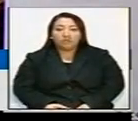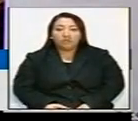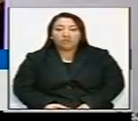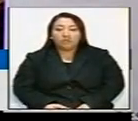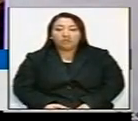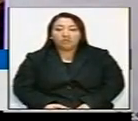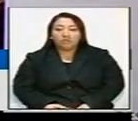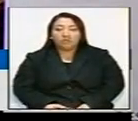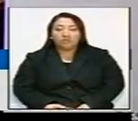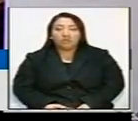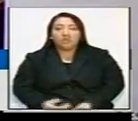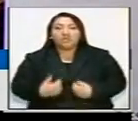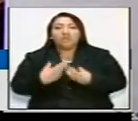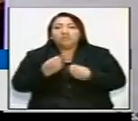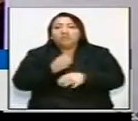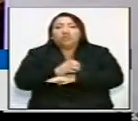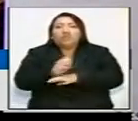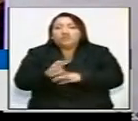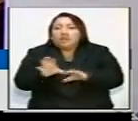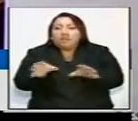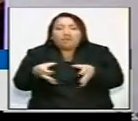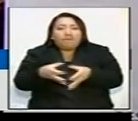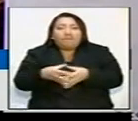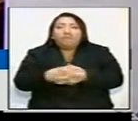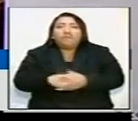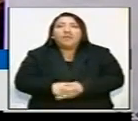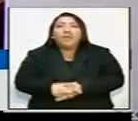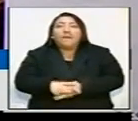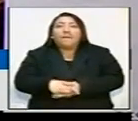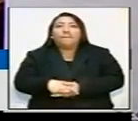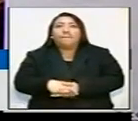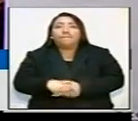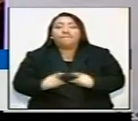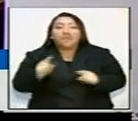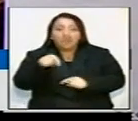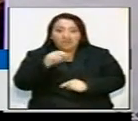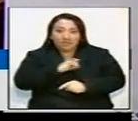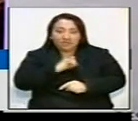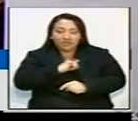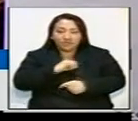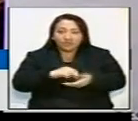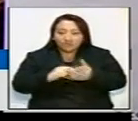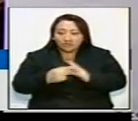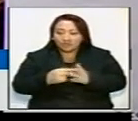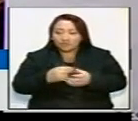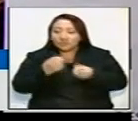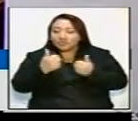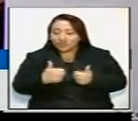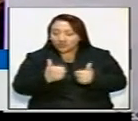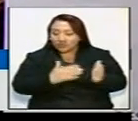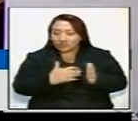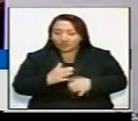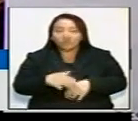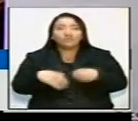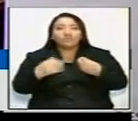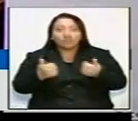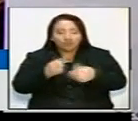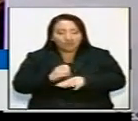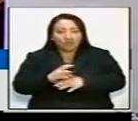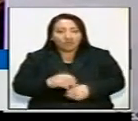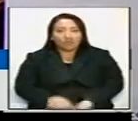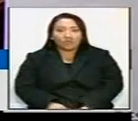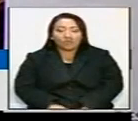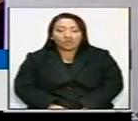tienen muchos consejos, pero esta institución estaba muy bien preparada para dar buenos